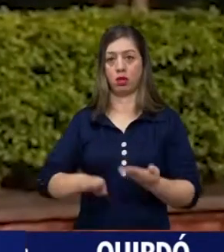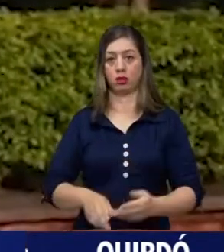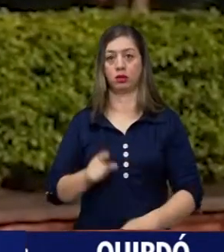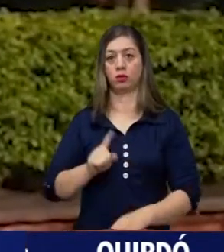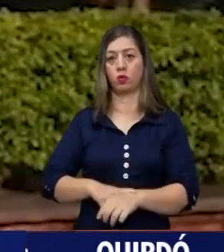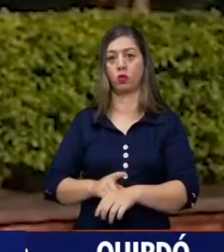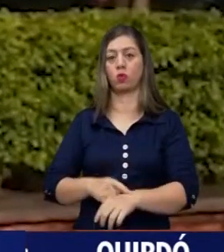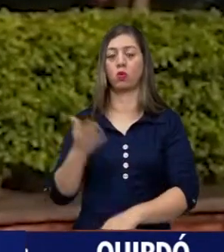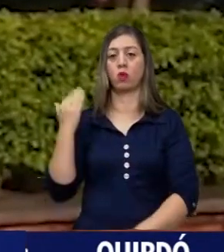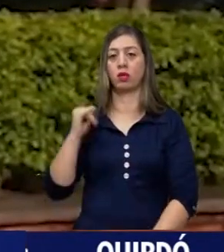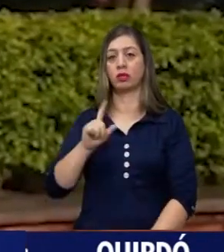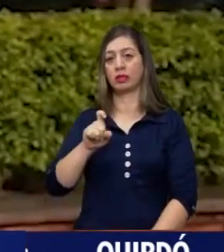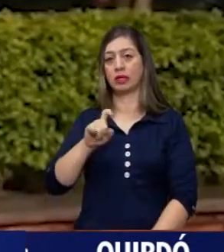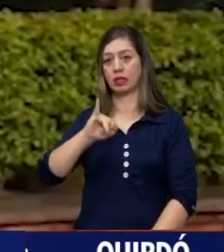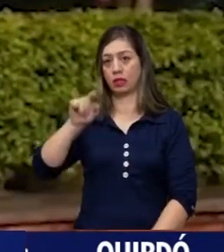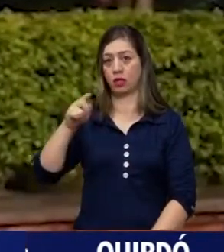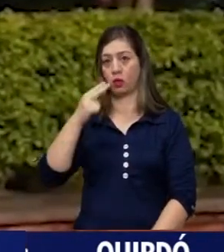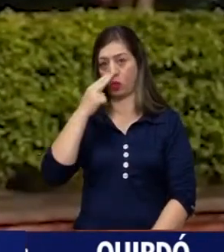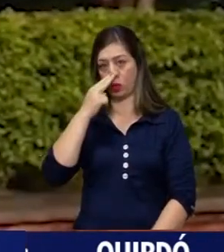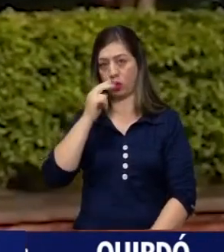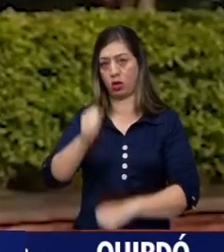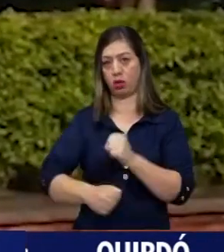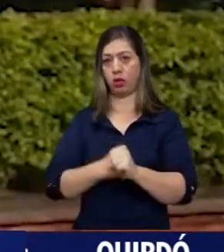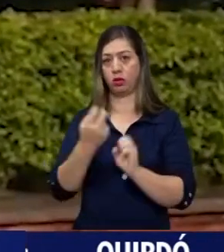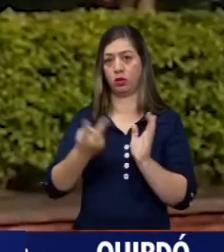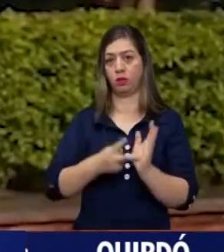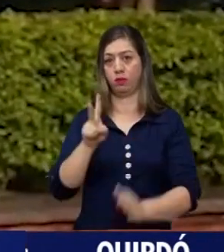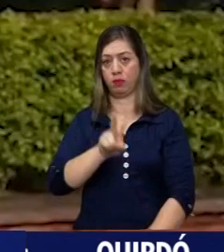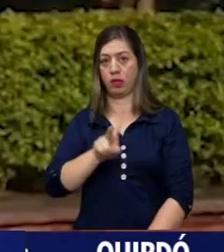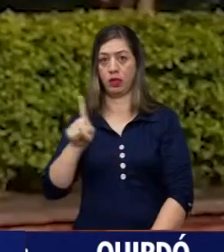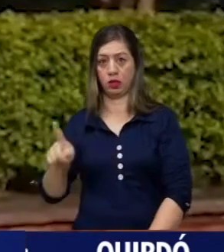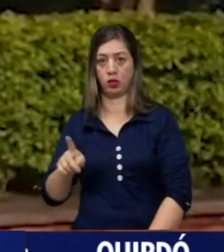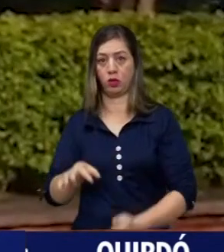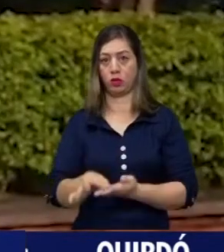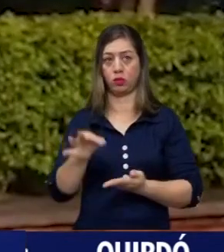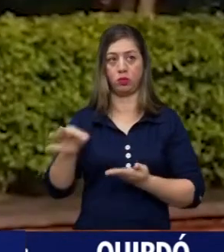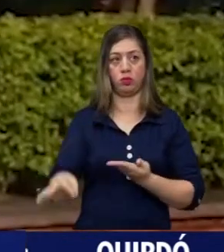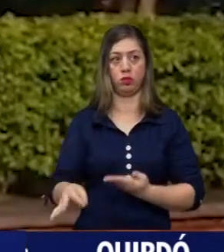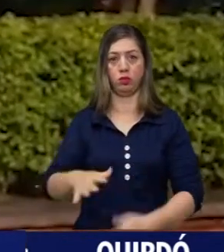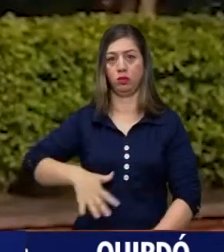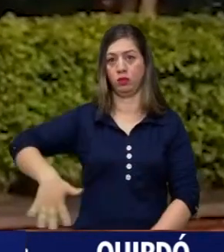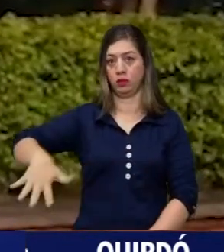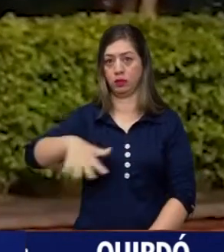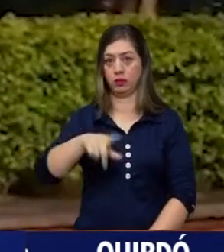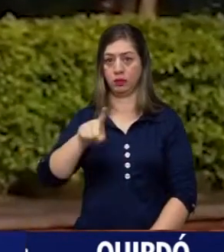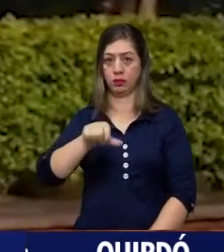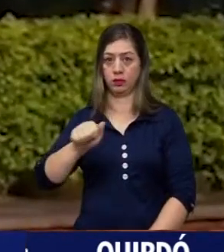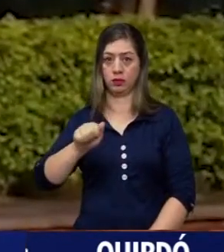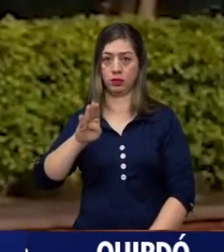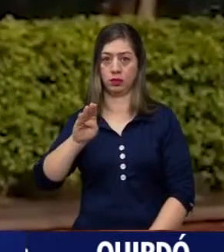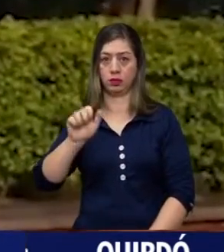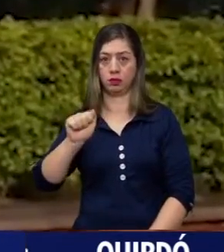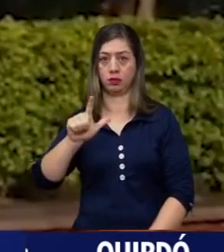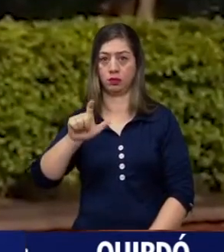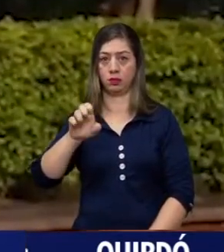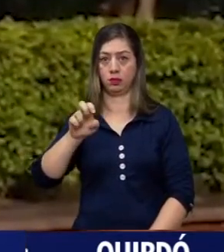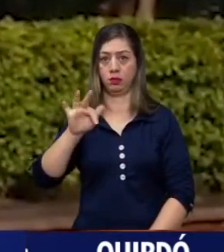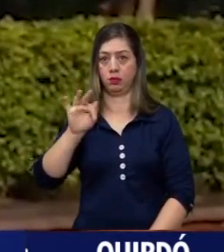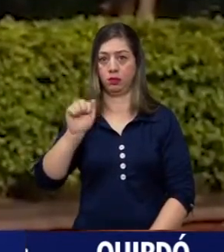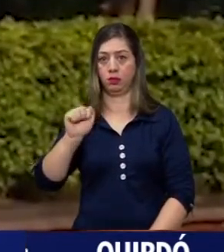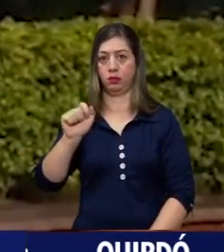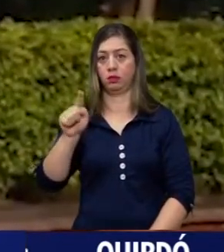pasado 6 de junio de 2021 en el sector del corregimiento 8 Zabaletas, en zona rural de